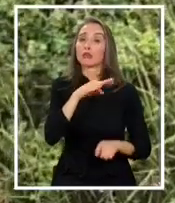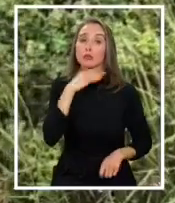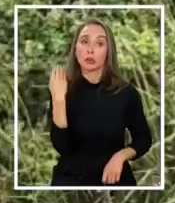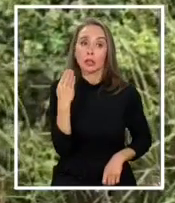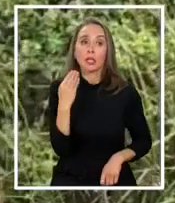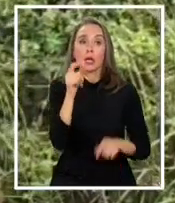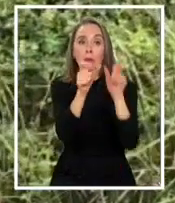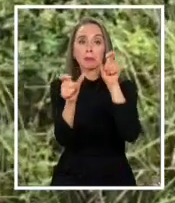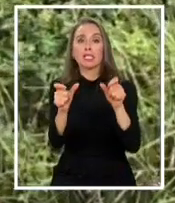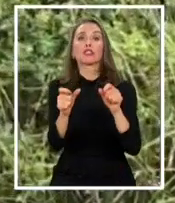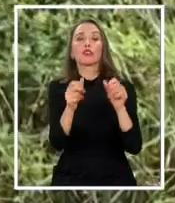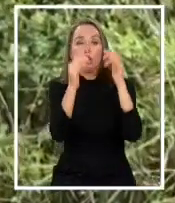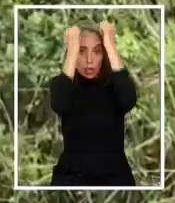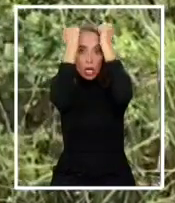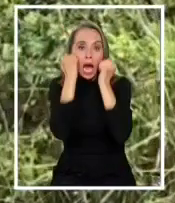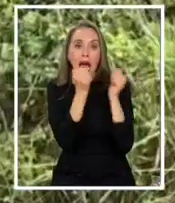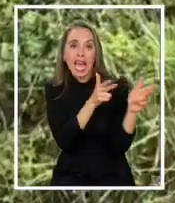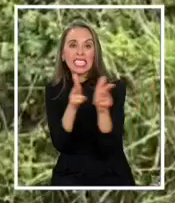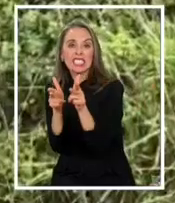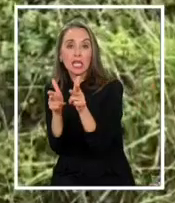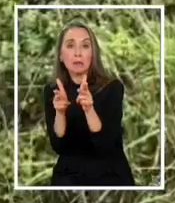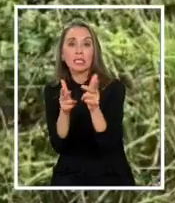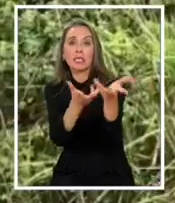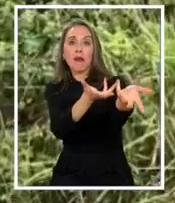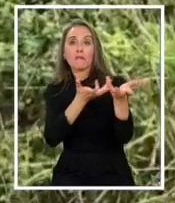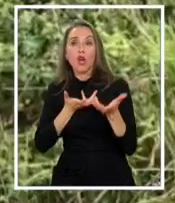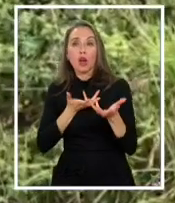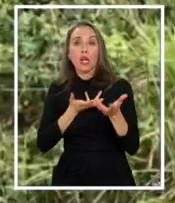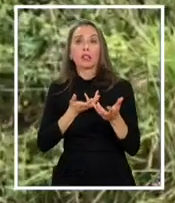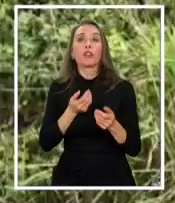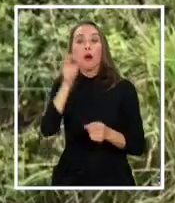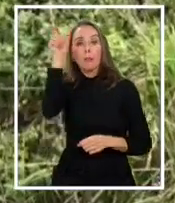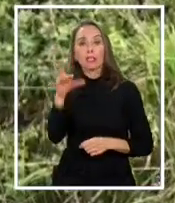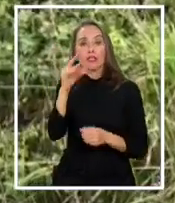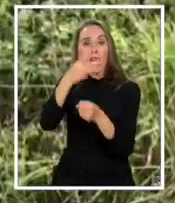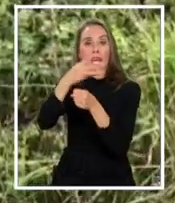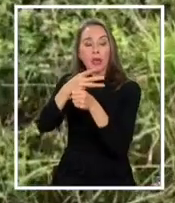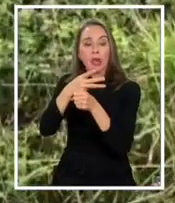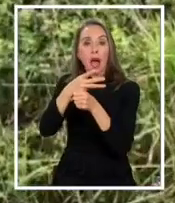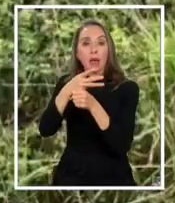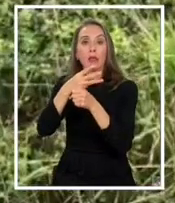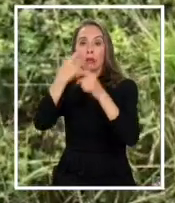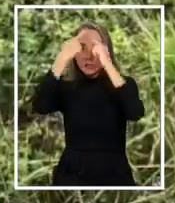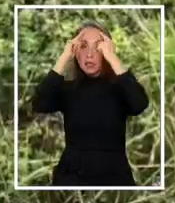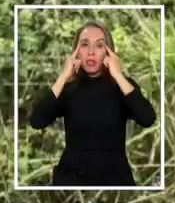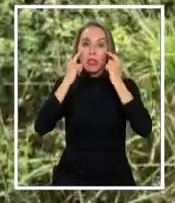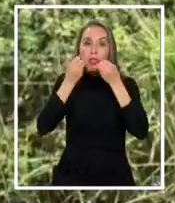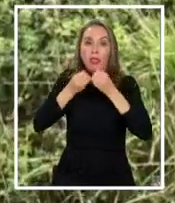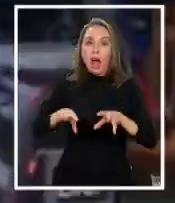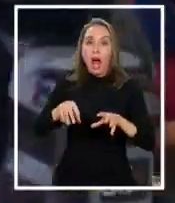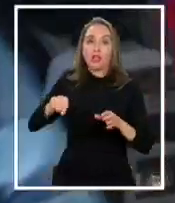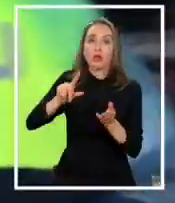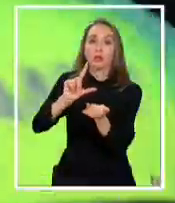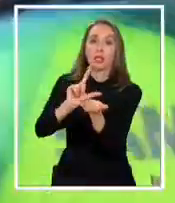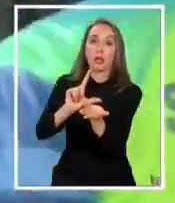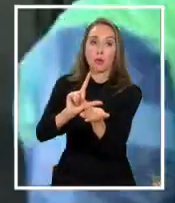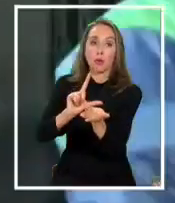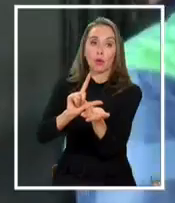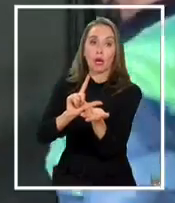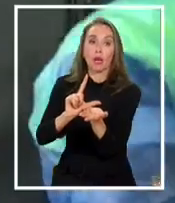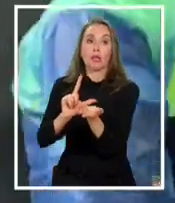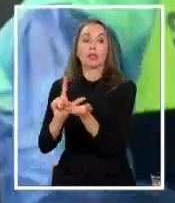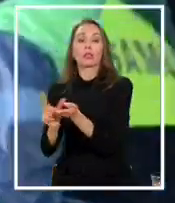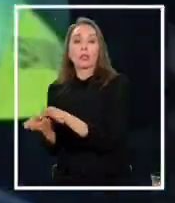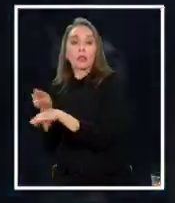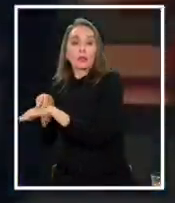violentos, extremistas, que no escatiman en generar daño a un adulto mayor en dicho lugar. Tuvo que